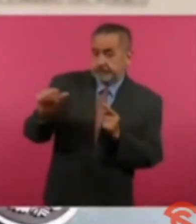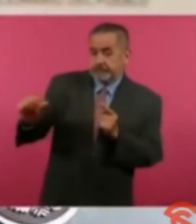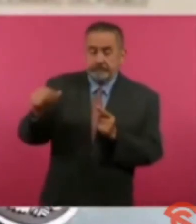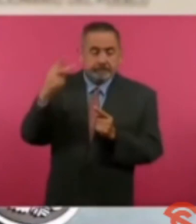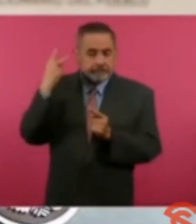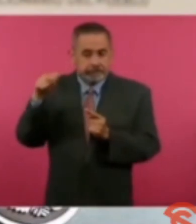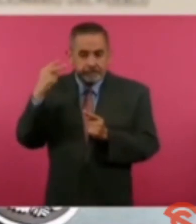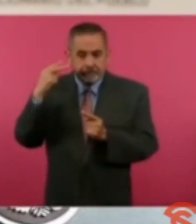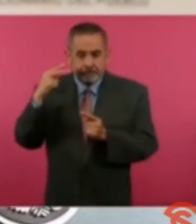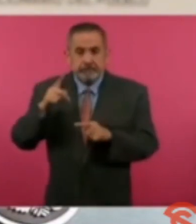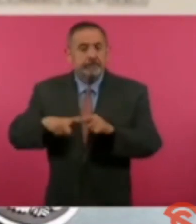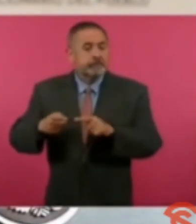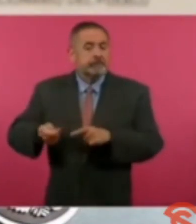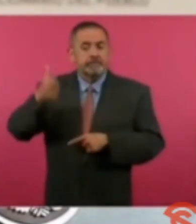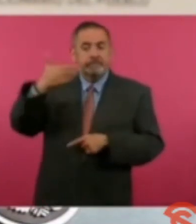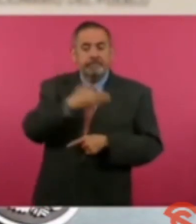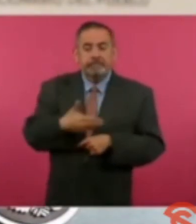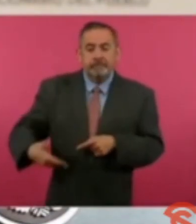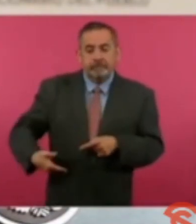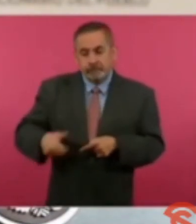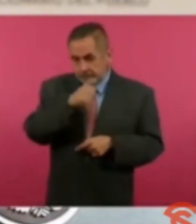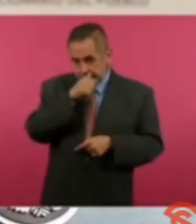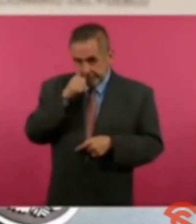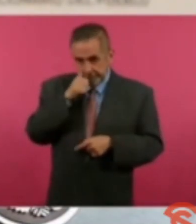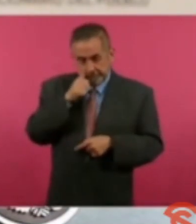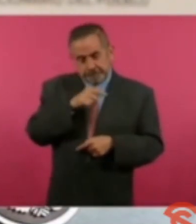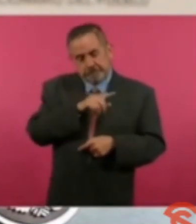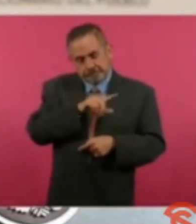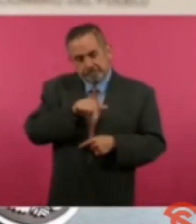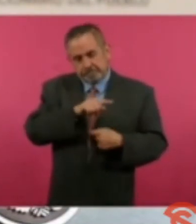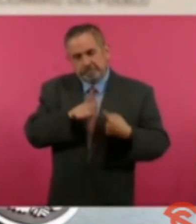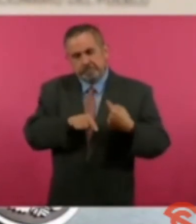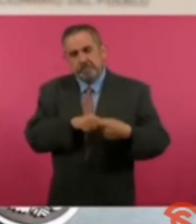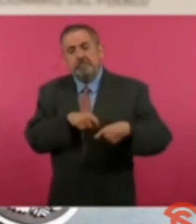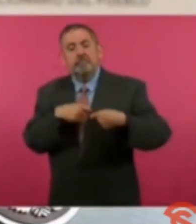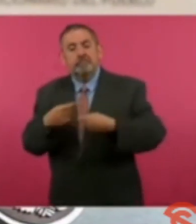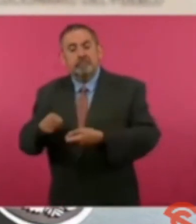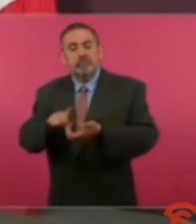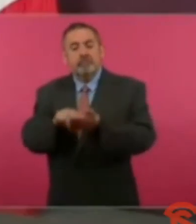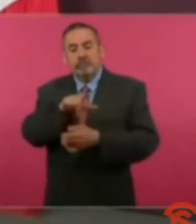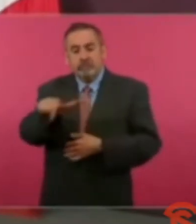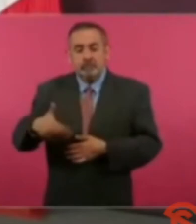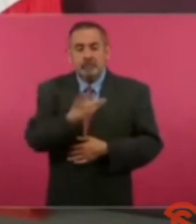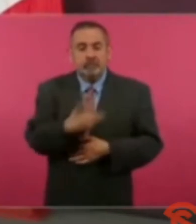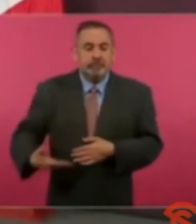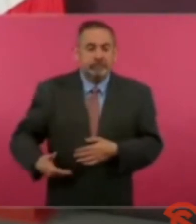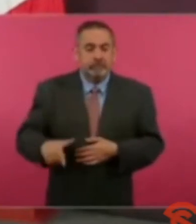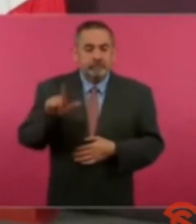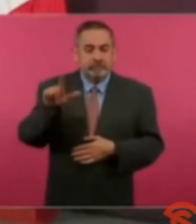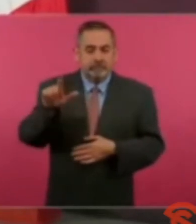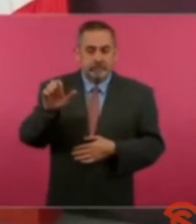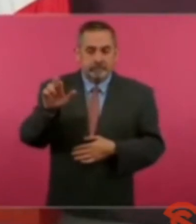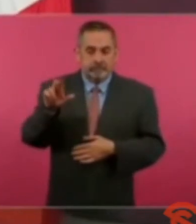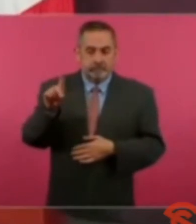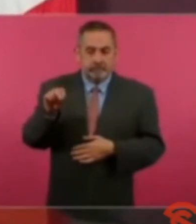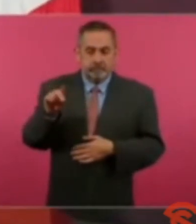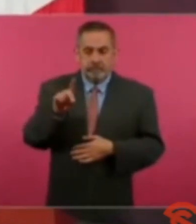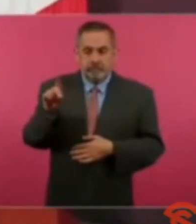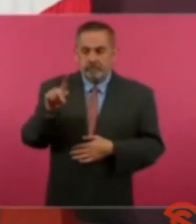Lo empezó el presidente Juárez, lo terminó el presidente Lerdo.